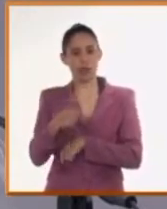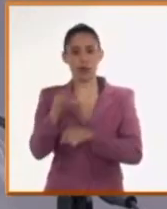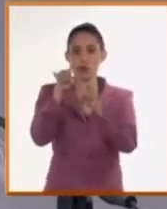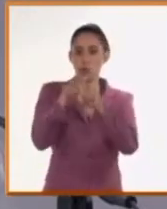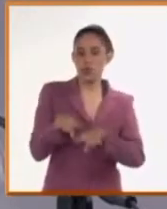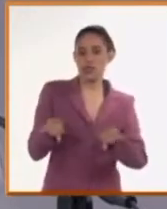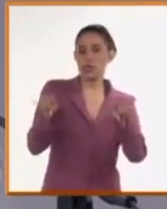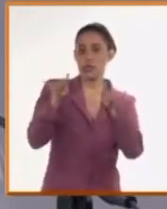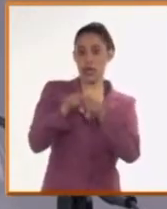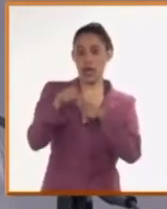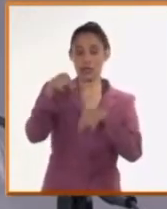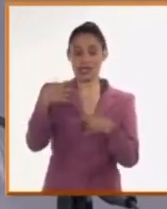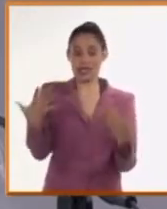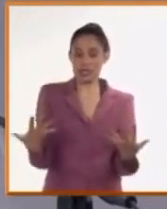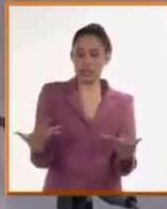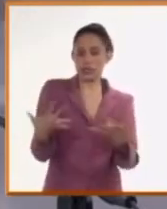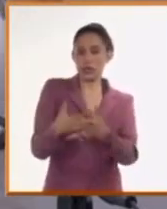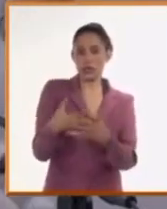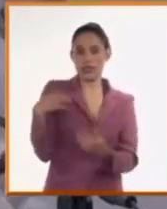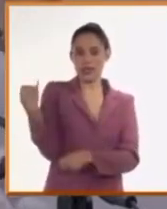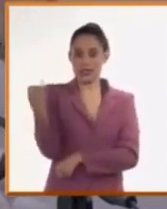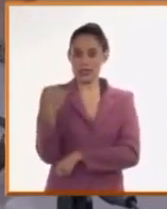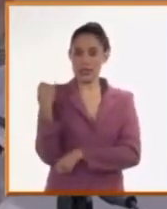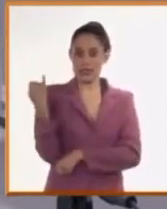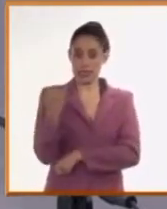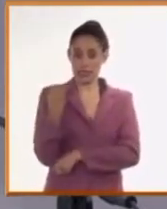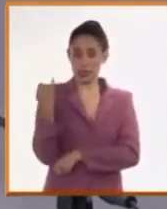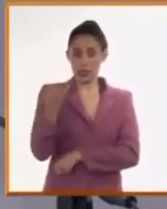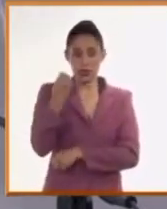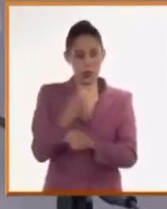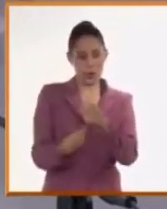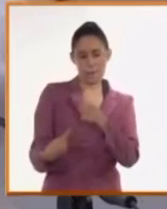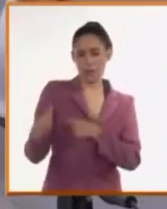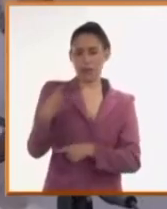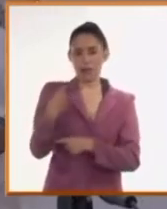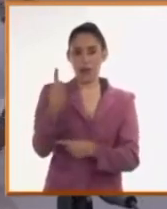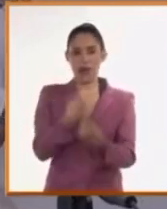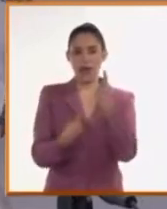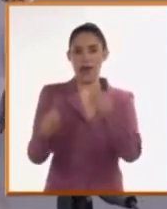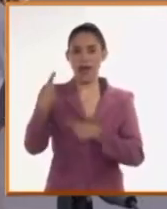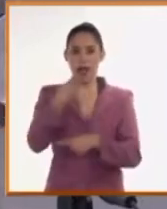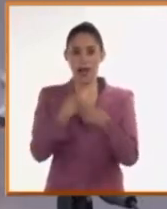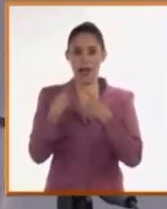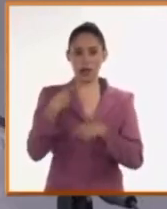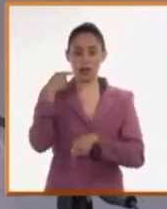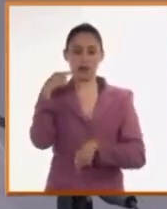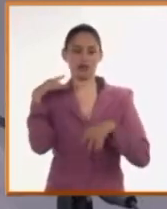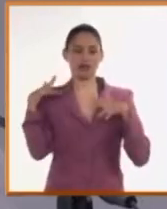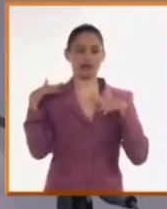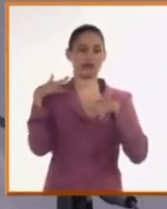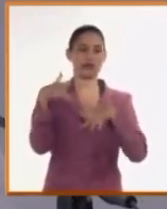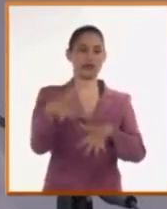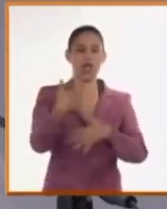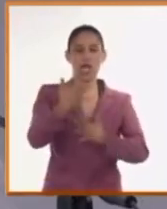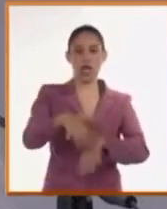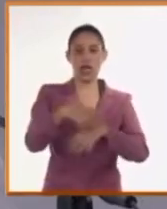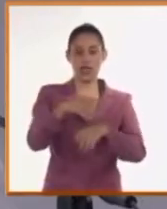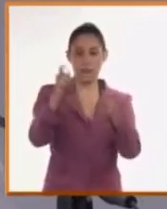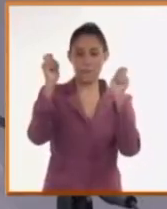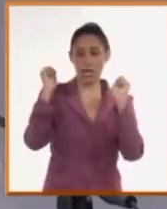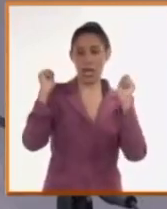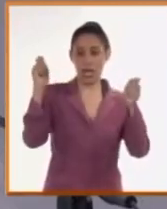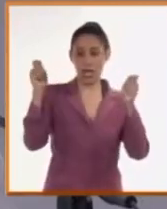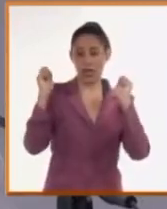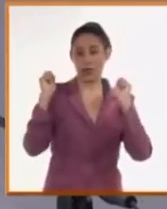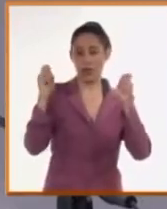relaciones internacionales de los primeros que se lanzaron a la a la calle a expresarse con